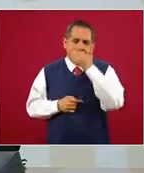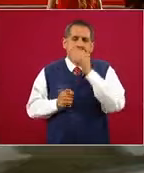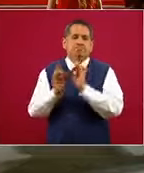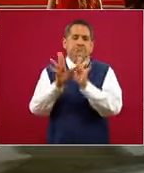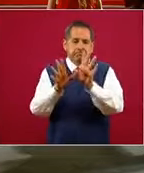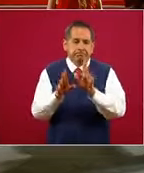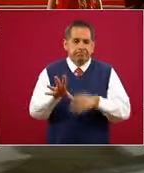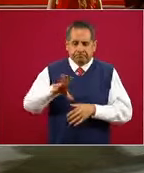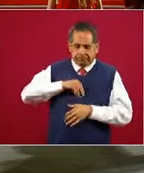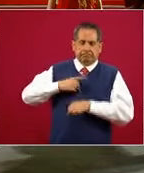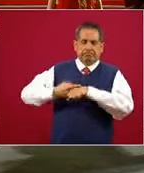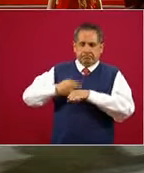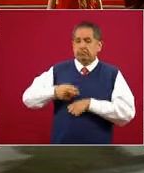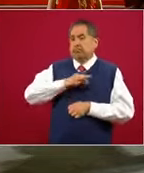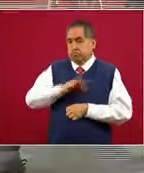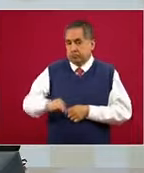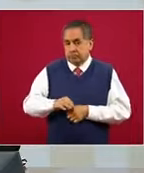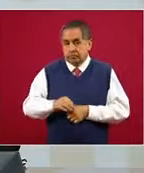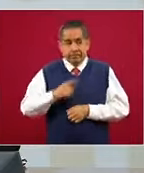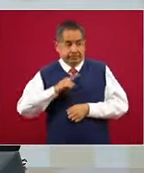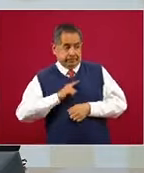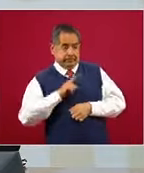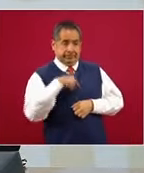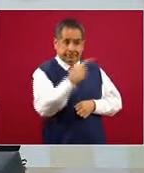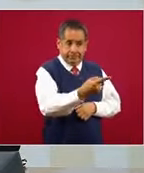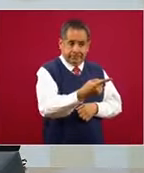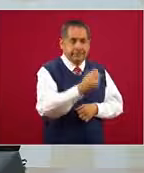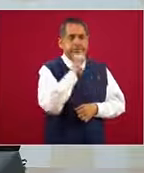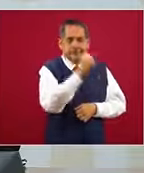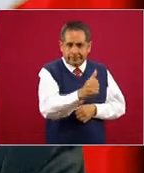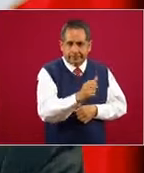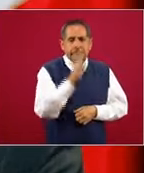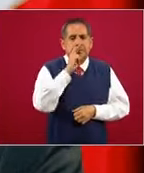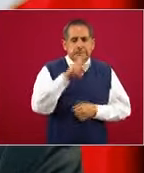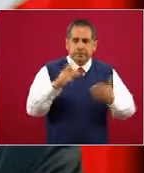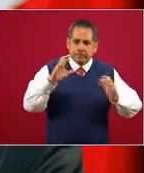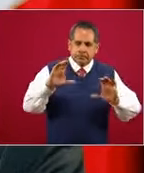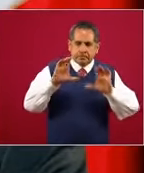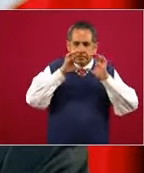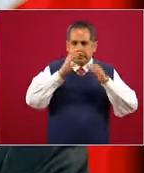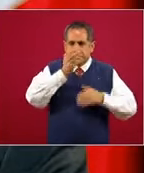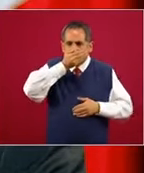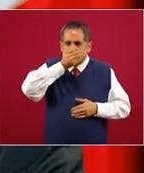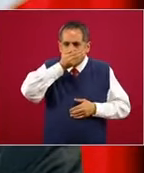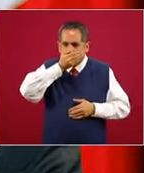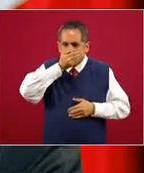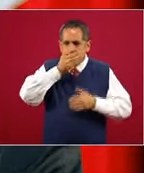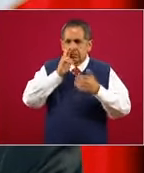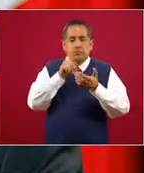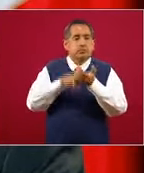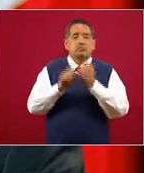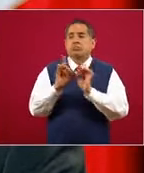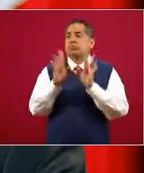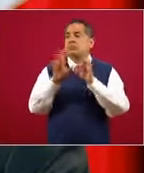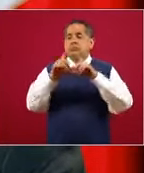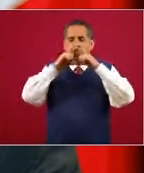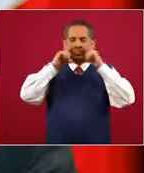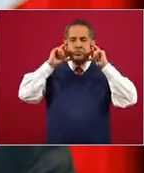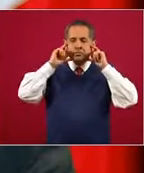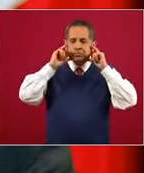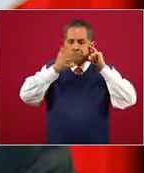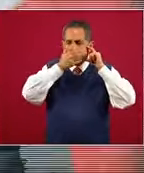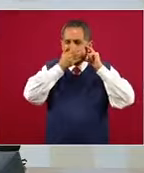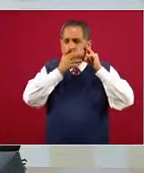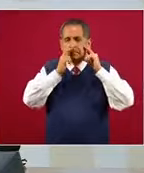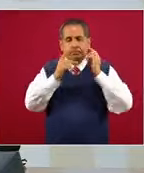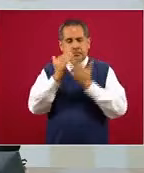explicado. Entonces, en suma, use su cubrebocas, particularmente en los espacios cerrados, como complemento a